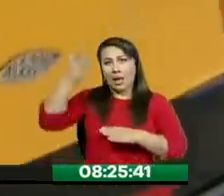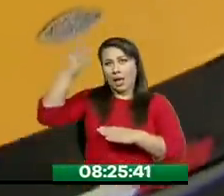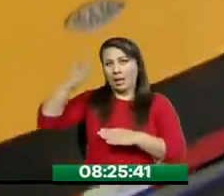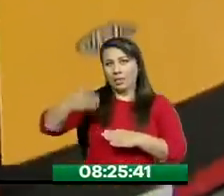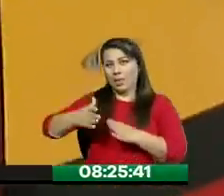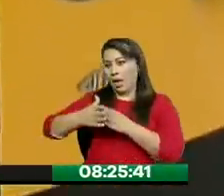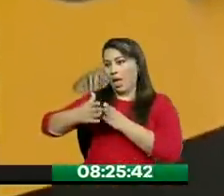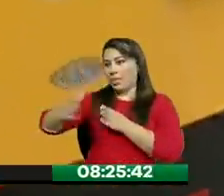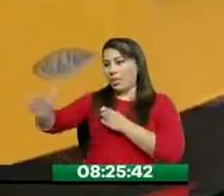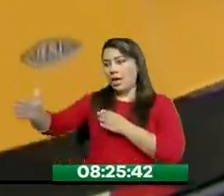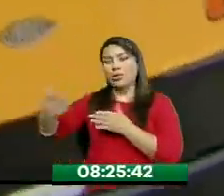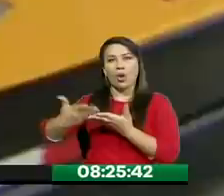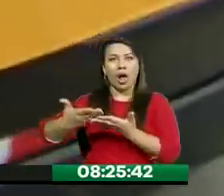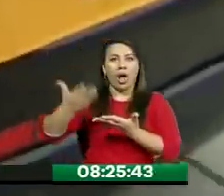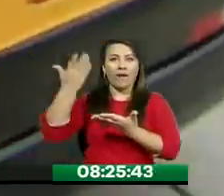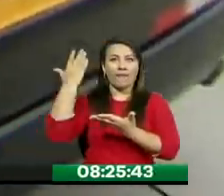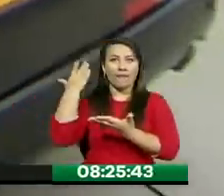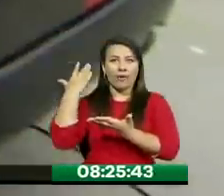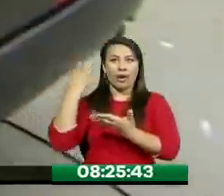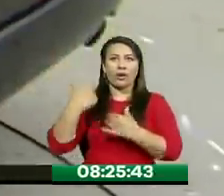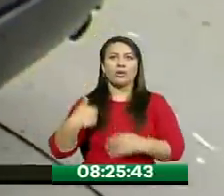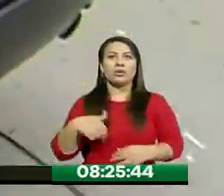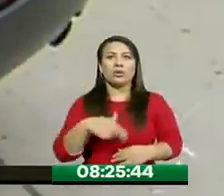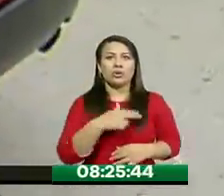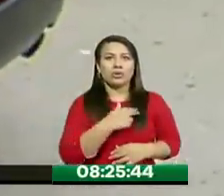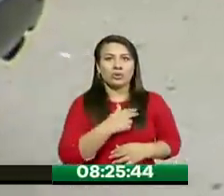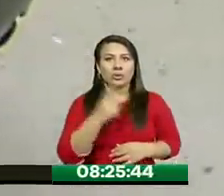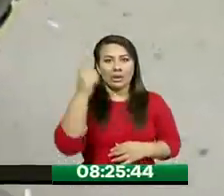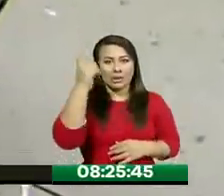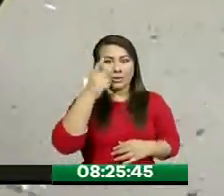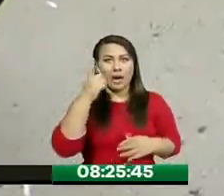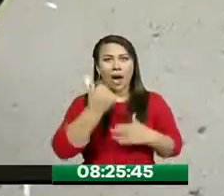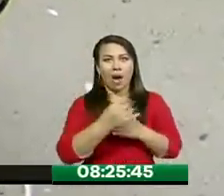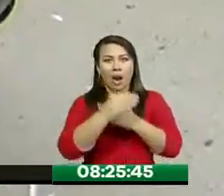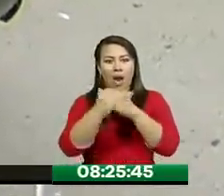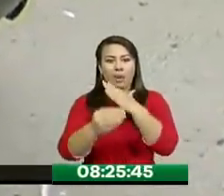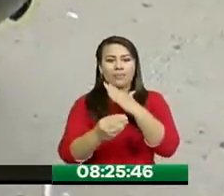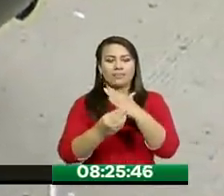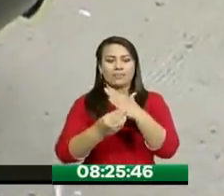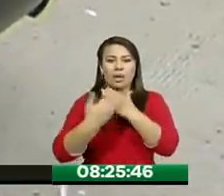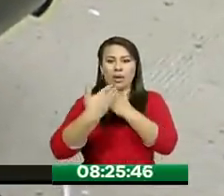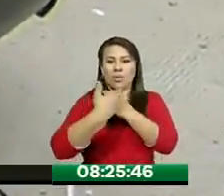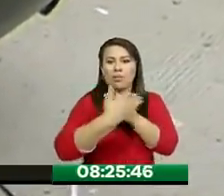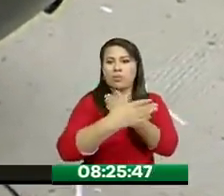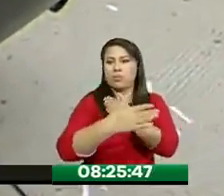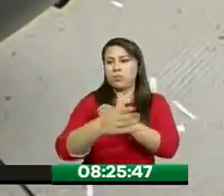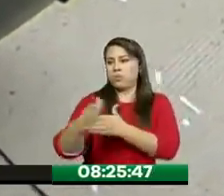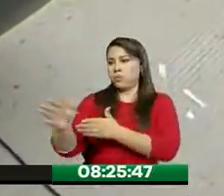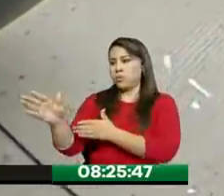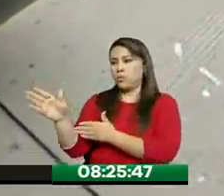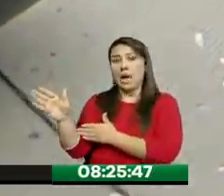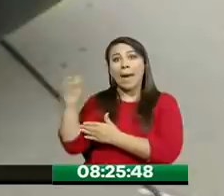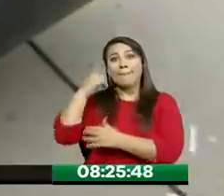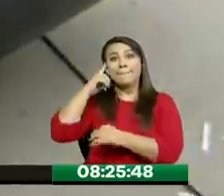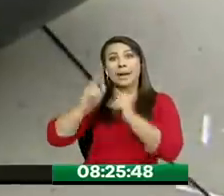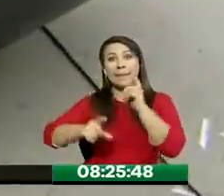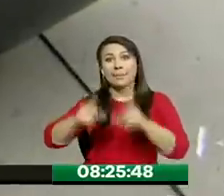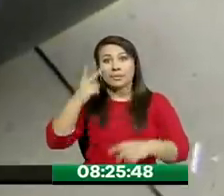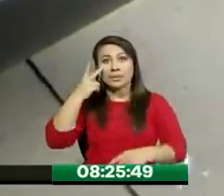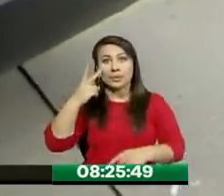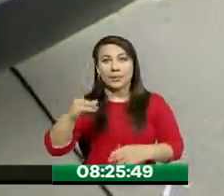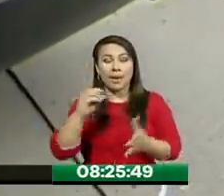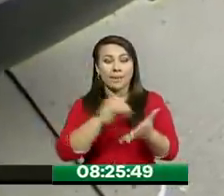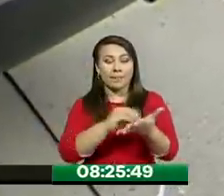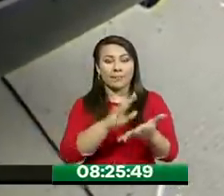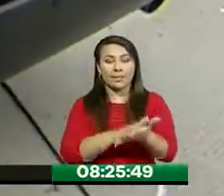vivienda. Nos indicaron que había una fiesta, en este caso clandestina, en el que se encontraban menores de edad. Más de 15 menores